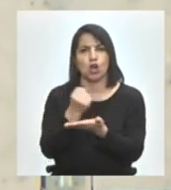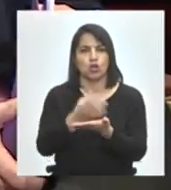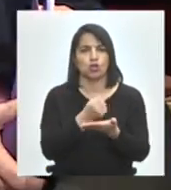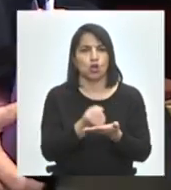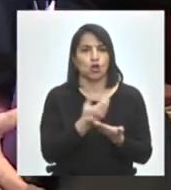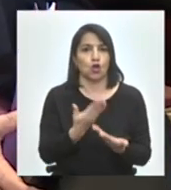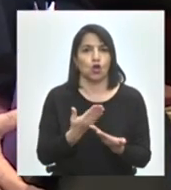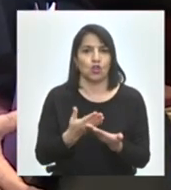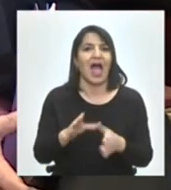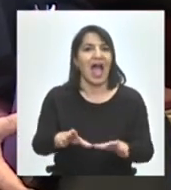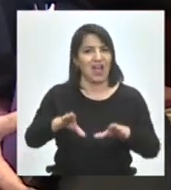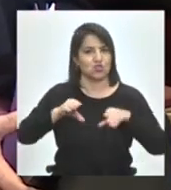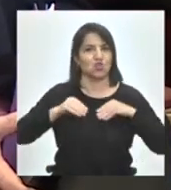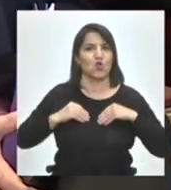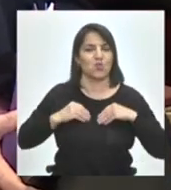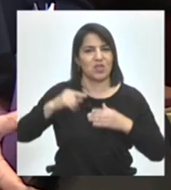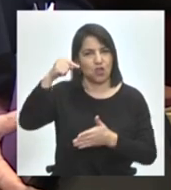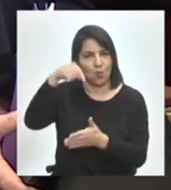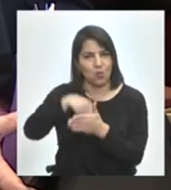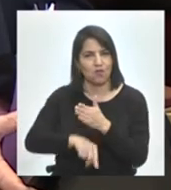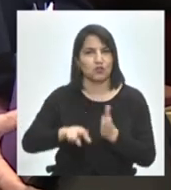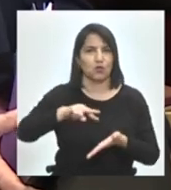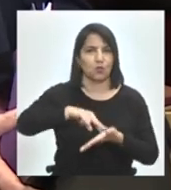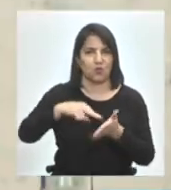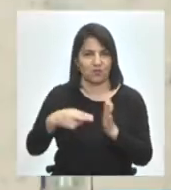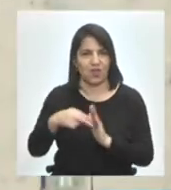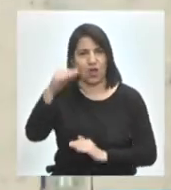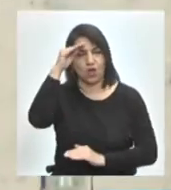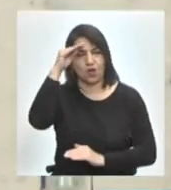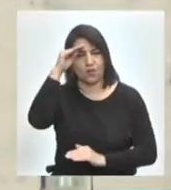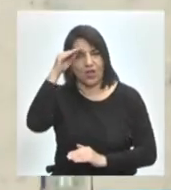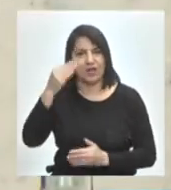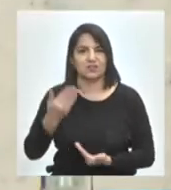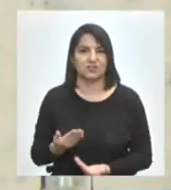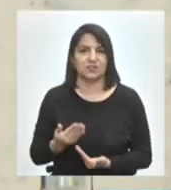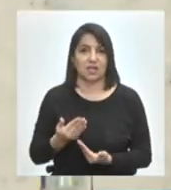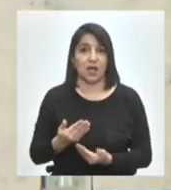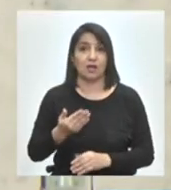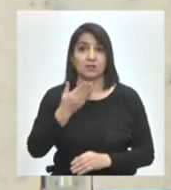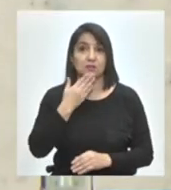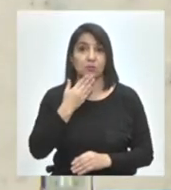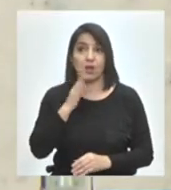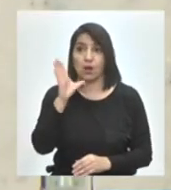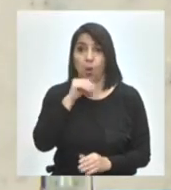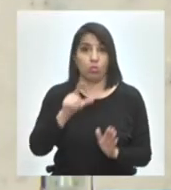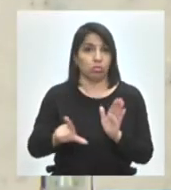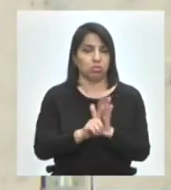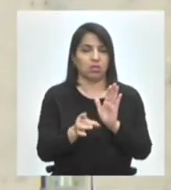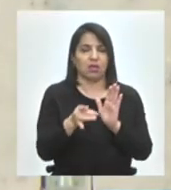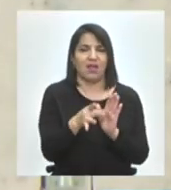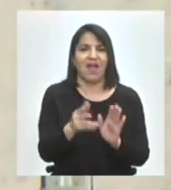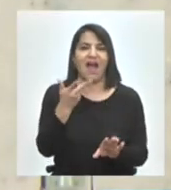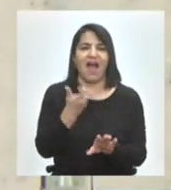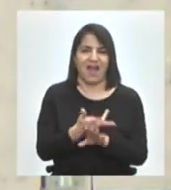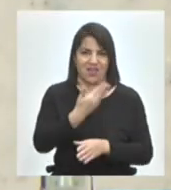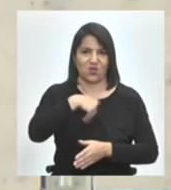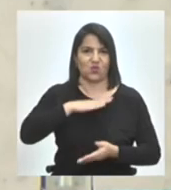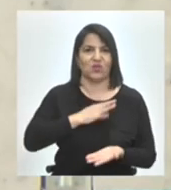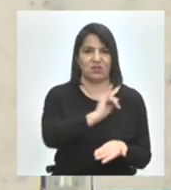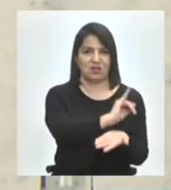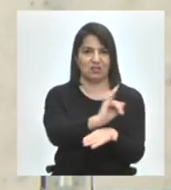asumiendo la profunda crisis de confianza e incluso de legitimidad que atraviesan nuestras